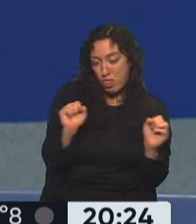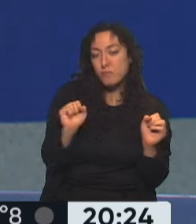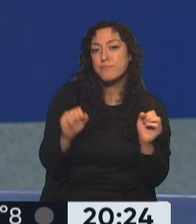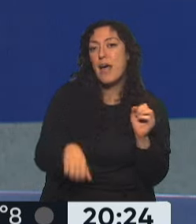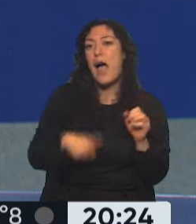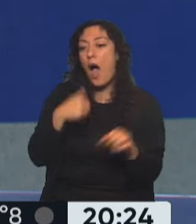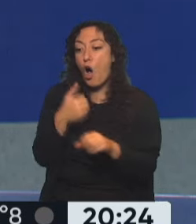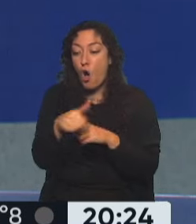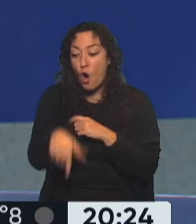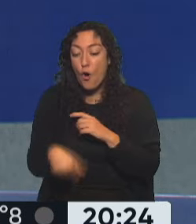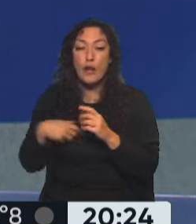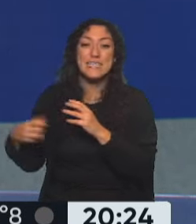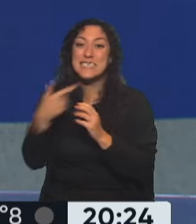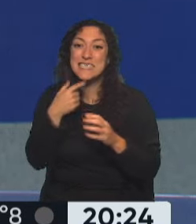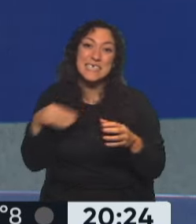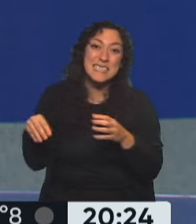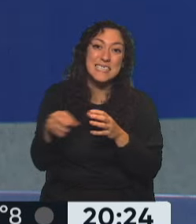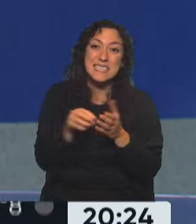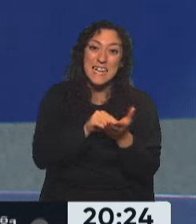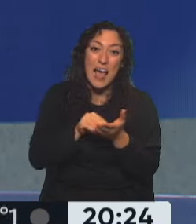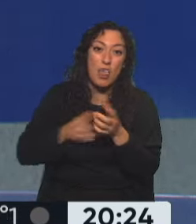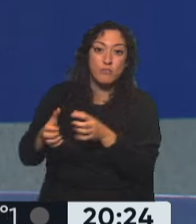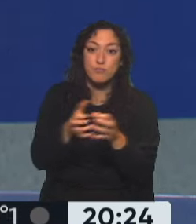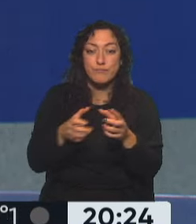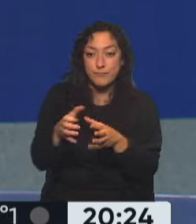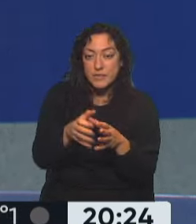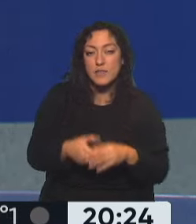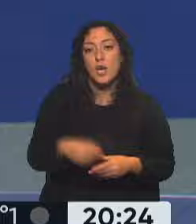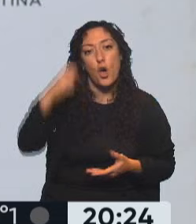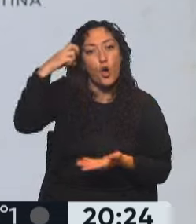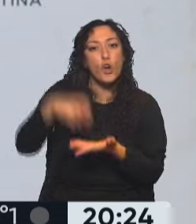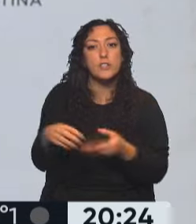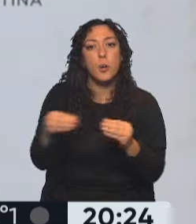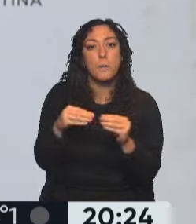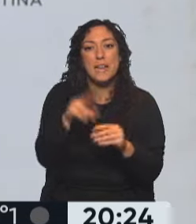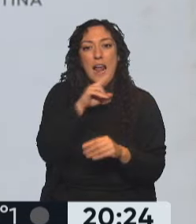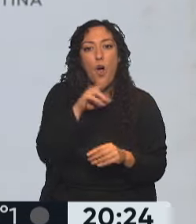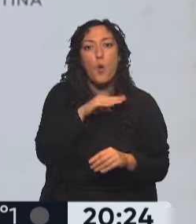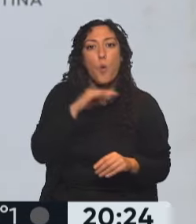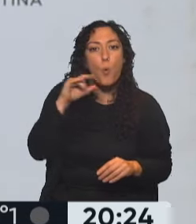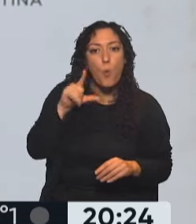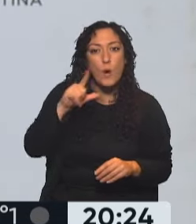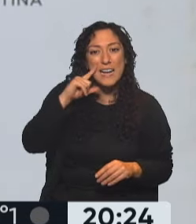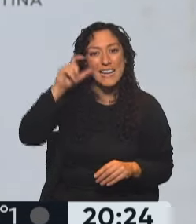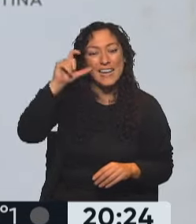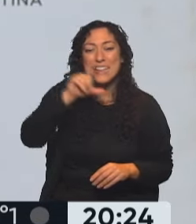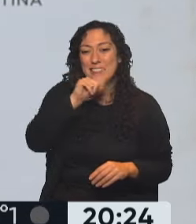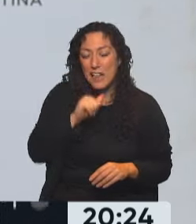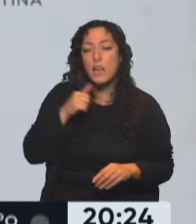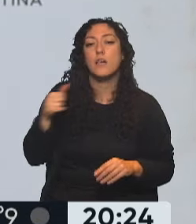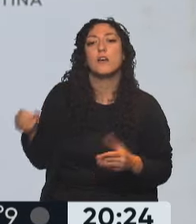el debate en comisiones en el Senado. Allí en el Congreso, Julieta Algul. Con la presencia de funcionarios del